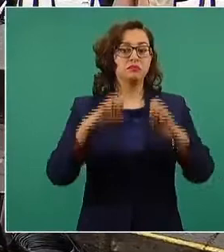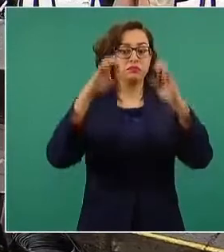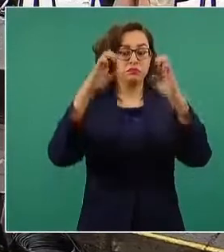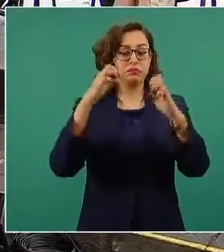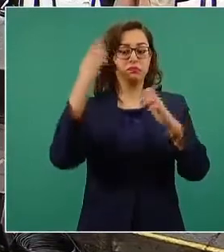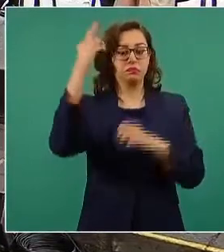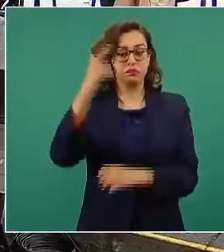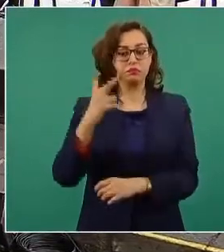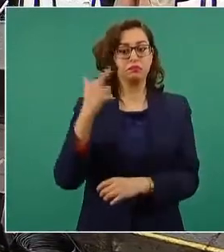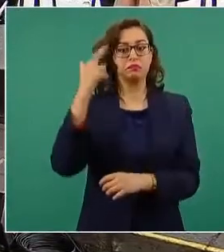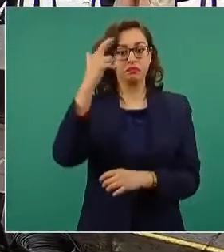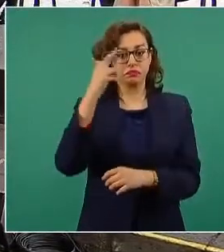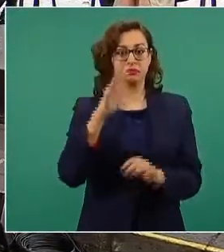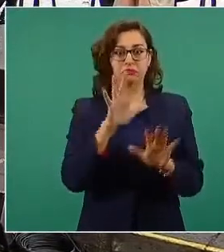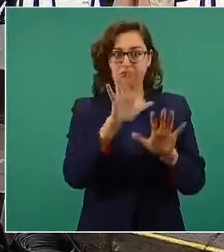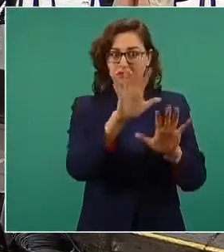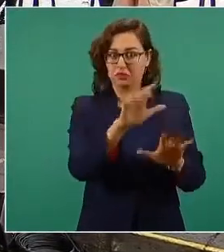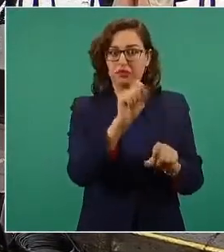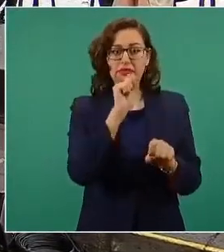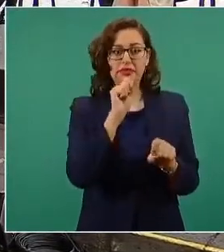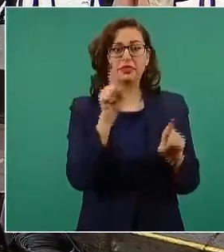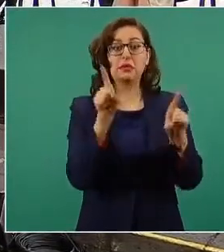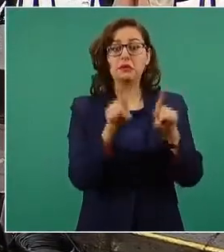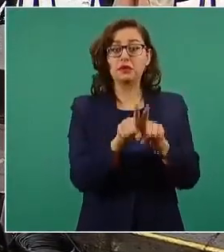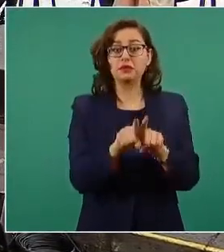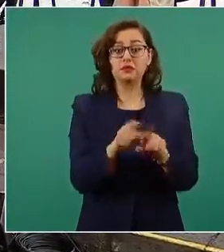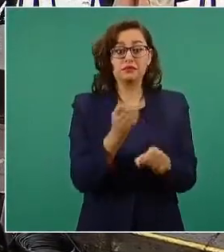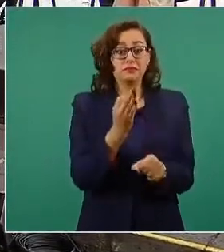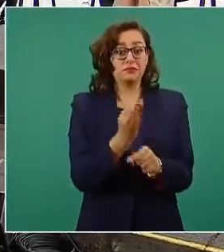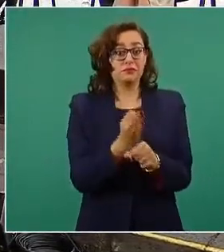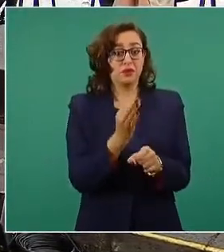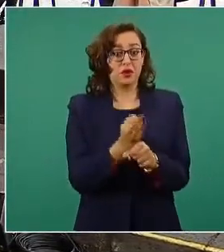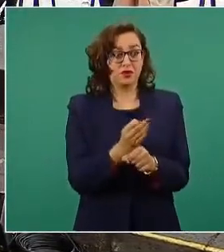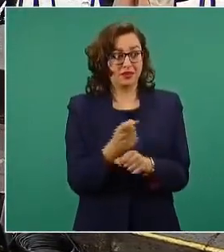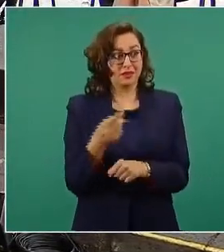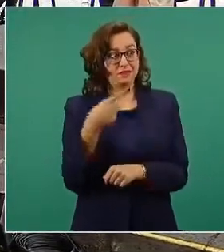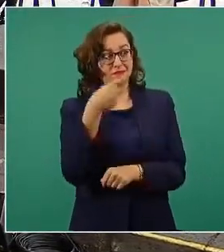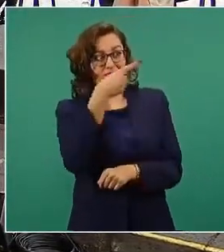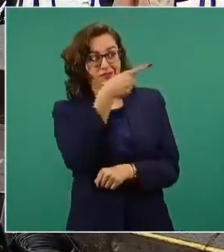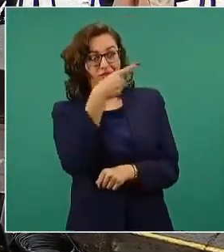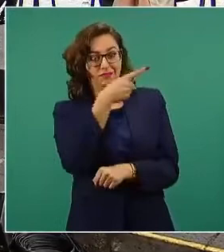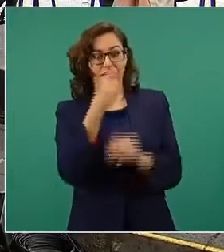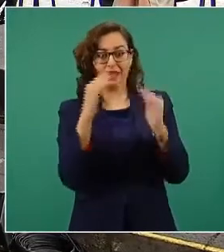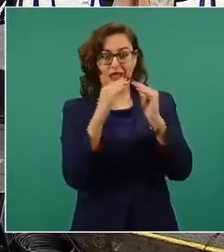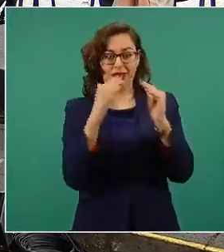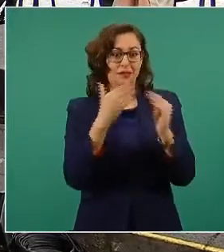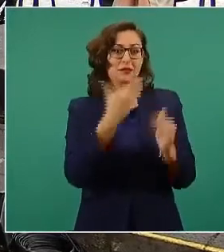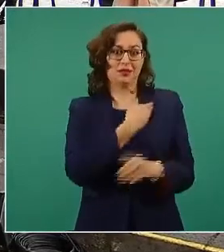el lugar de lo que hoy es exactamente el Palacio Nacional,